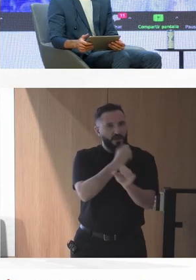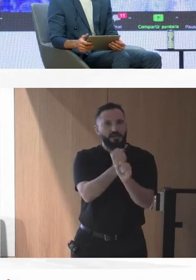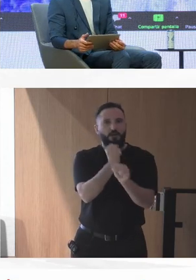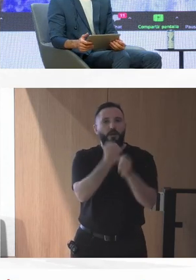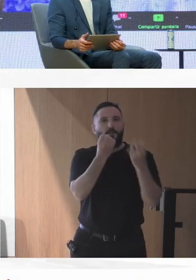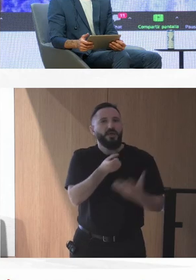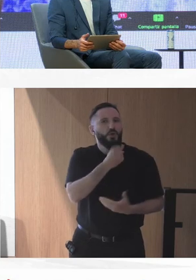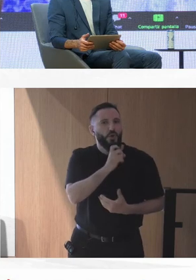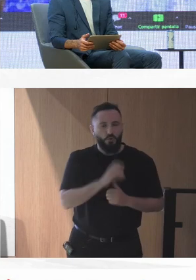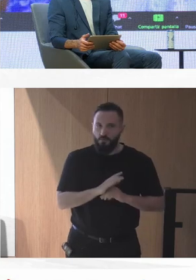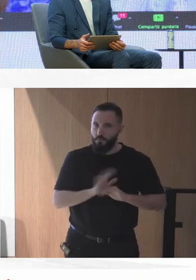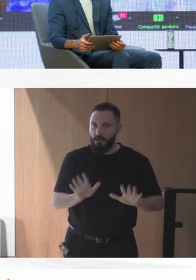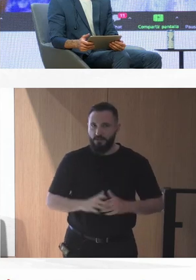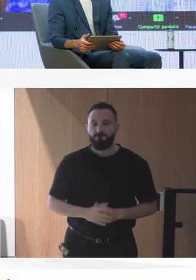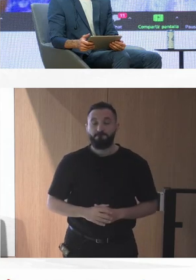y